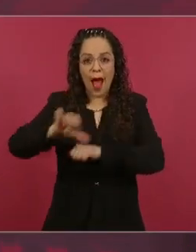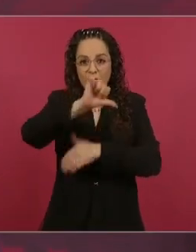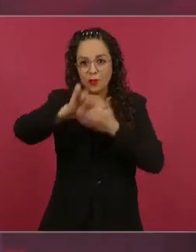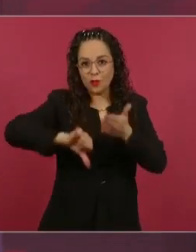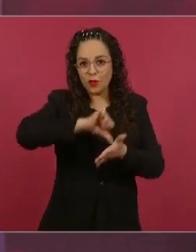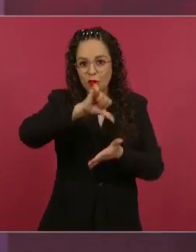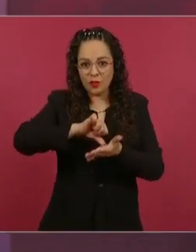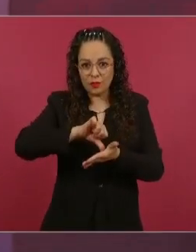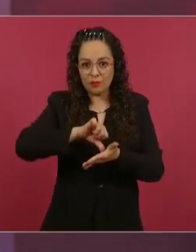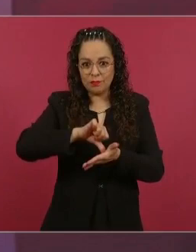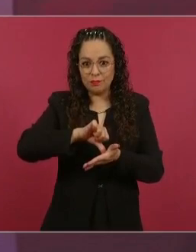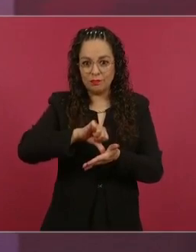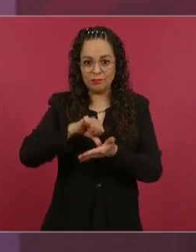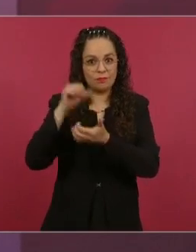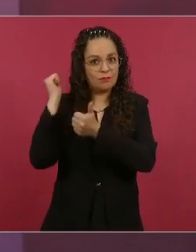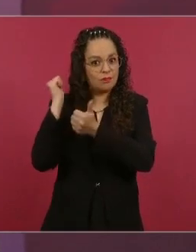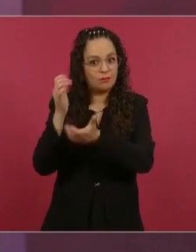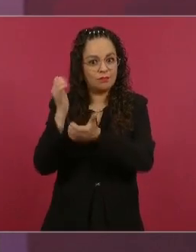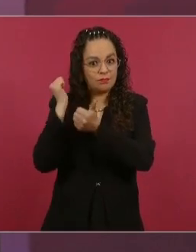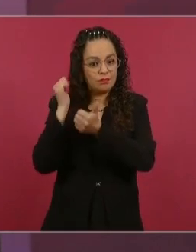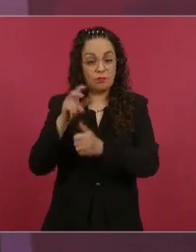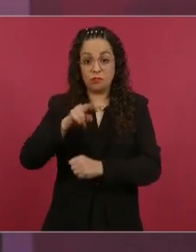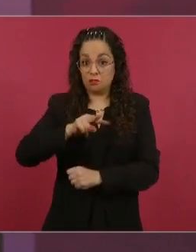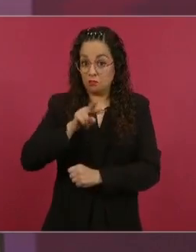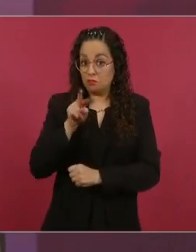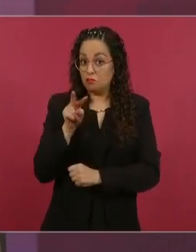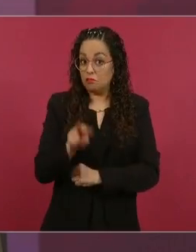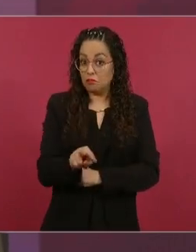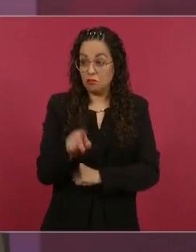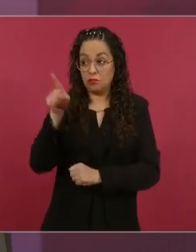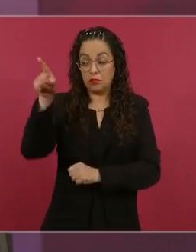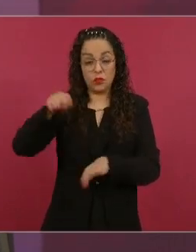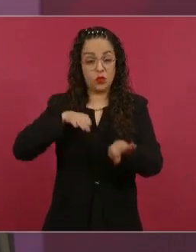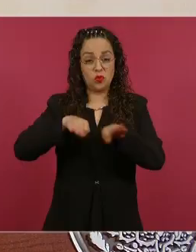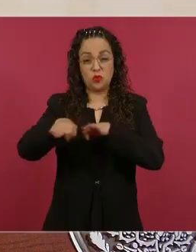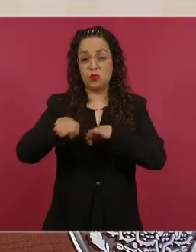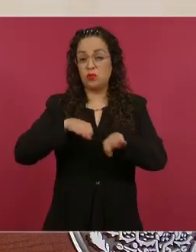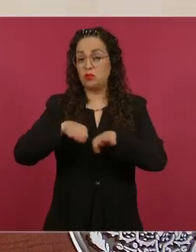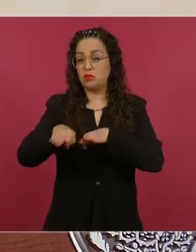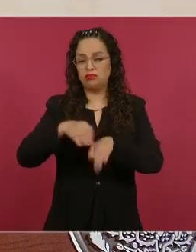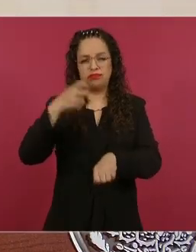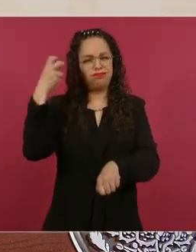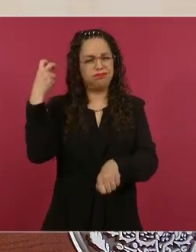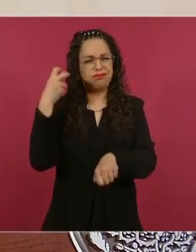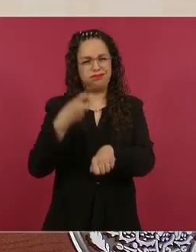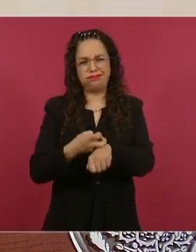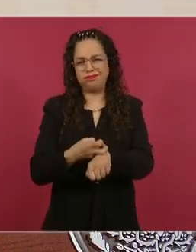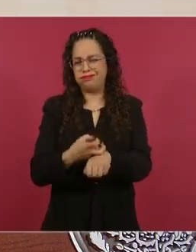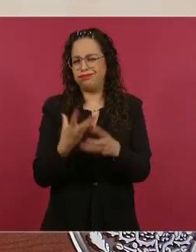con sus hortalizas. Es gente mucho, mucho, muy trabajadora. Y